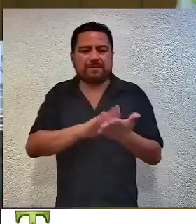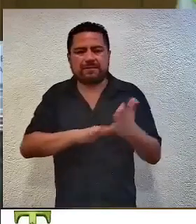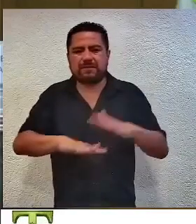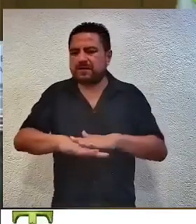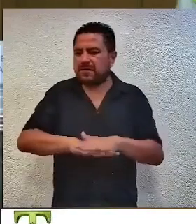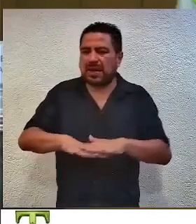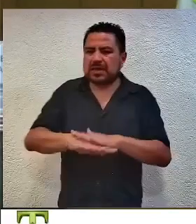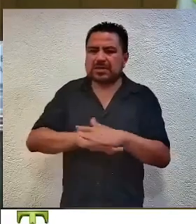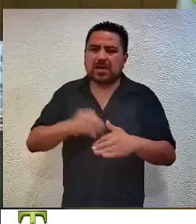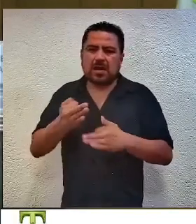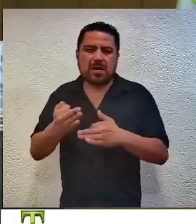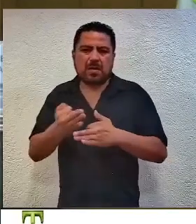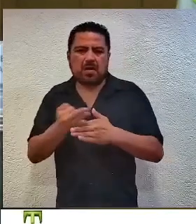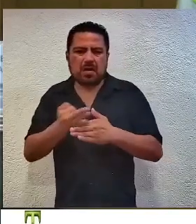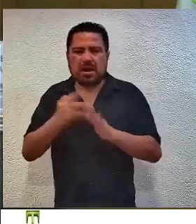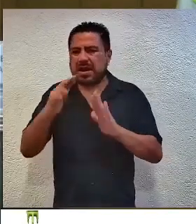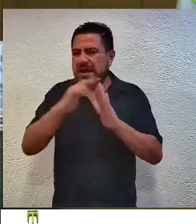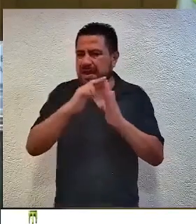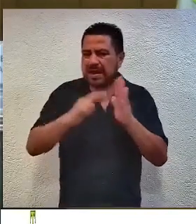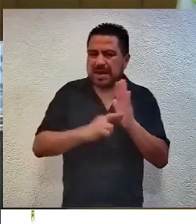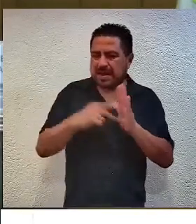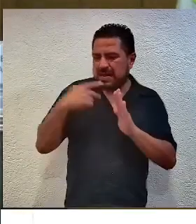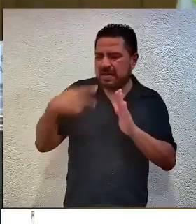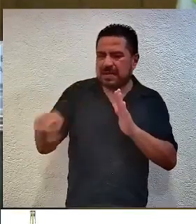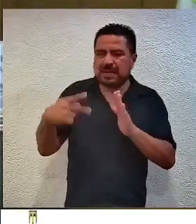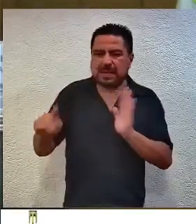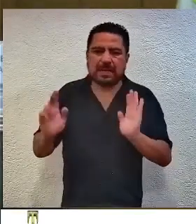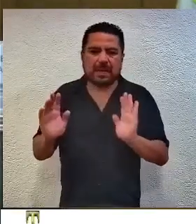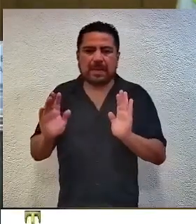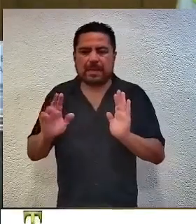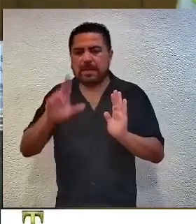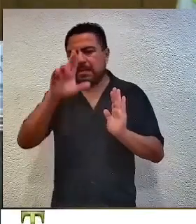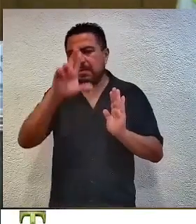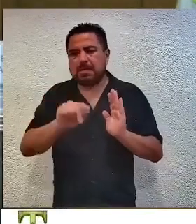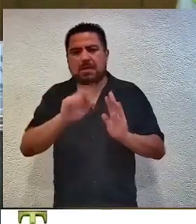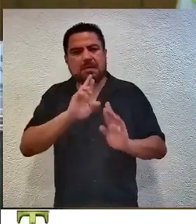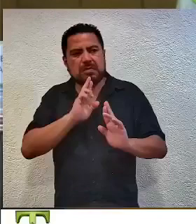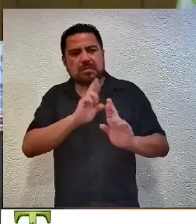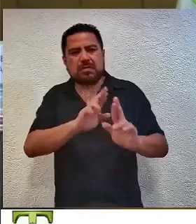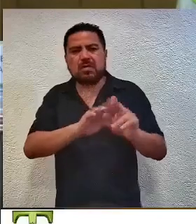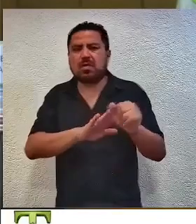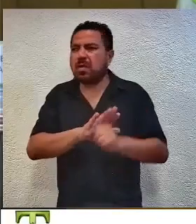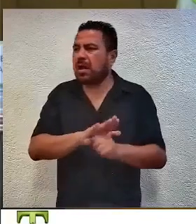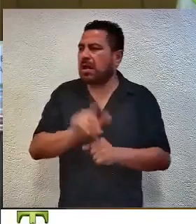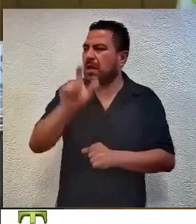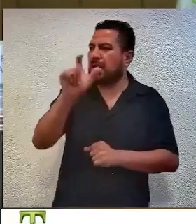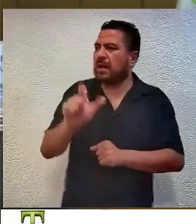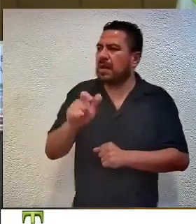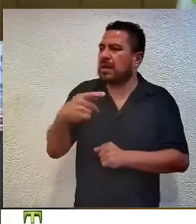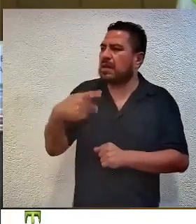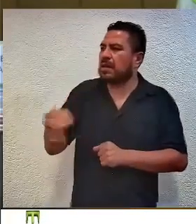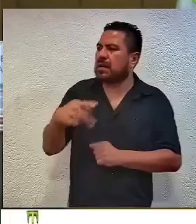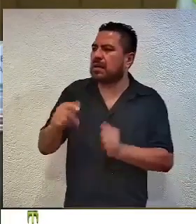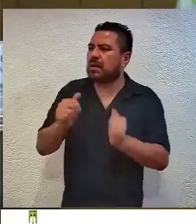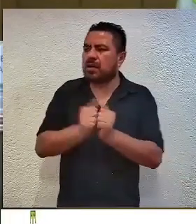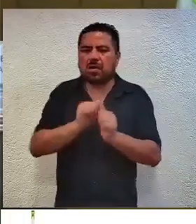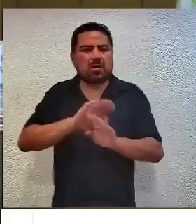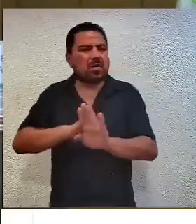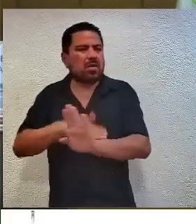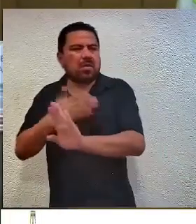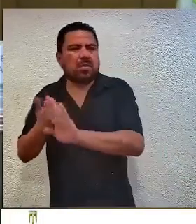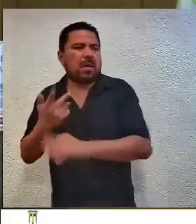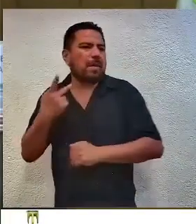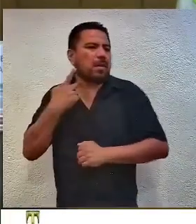de Morena y sus reglamentos. Esto es, no resuelve las conductas relativas a violencia